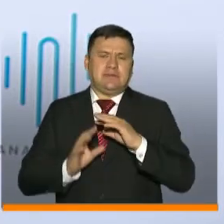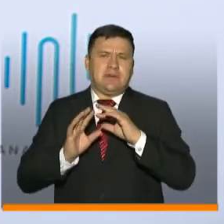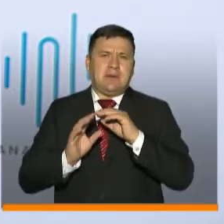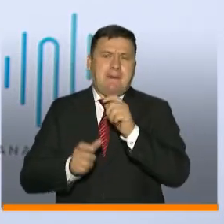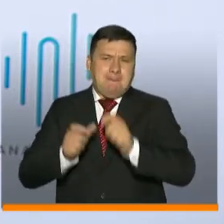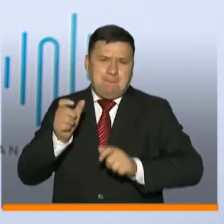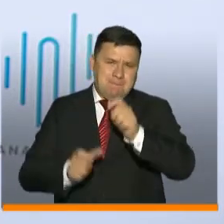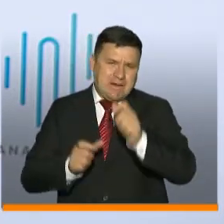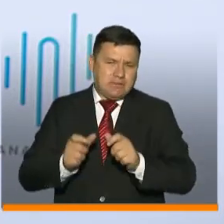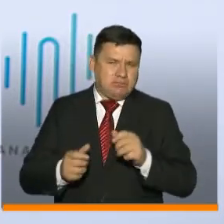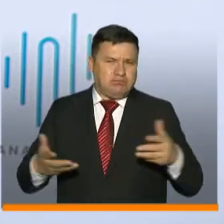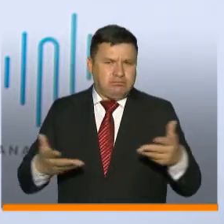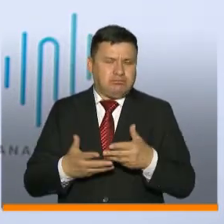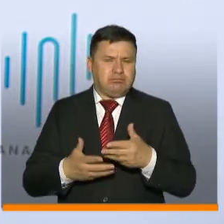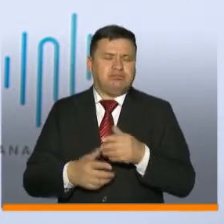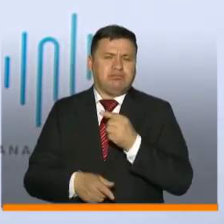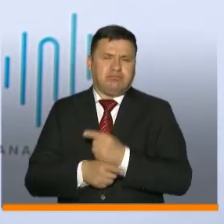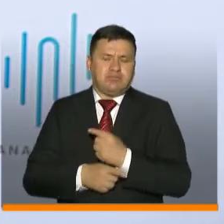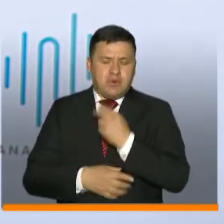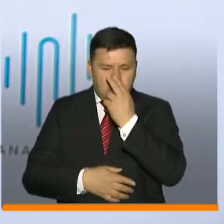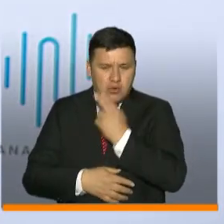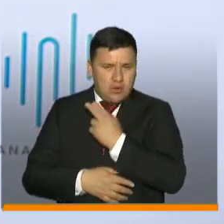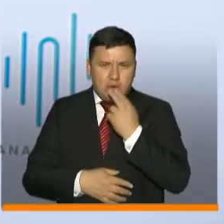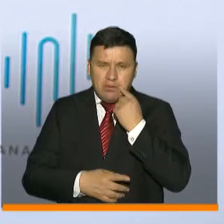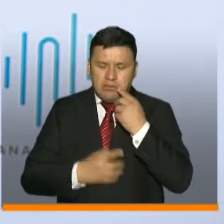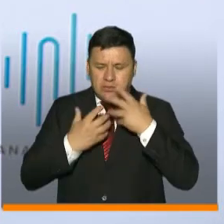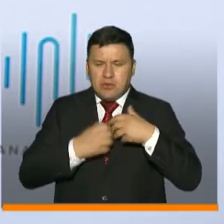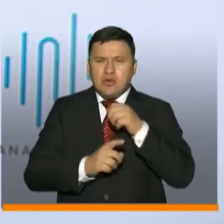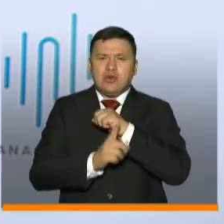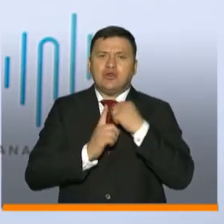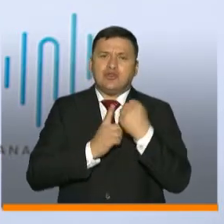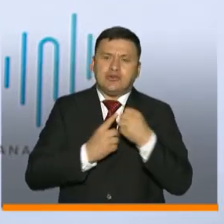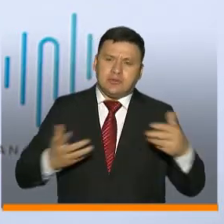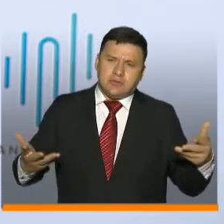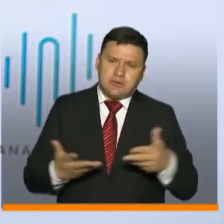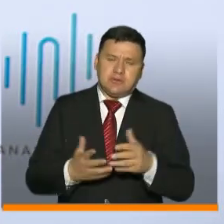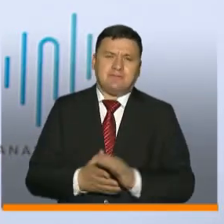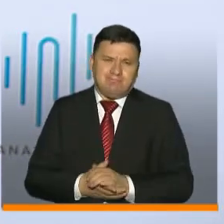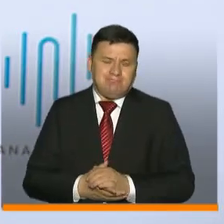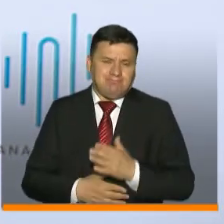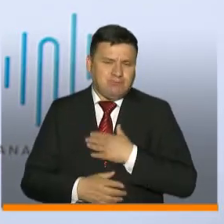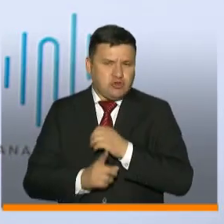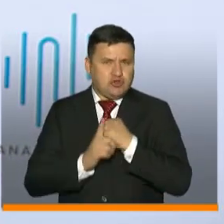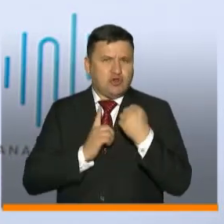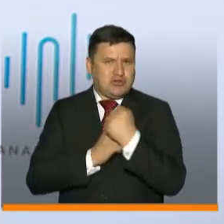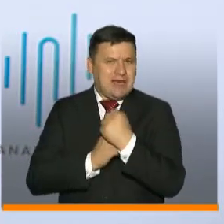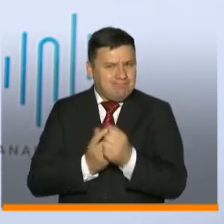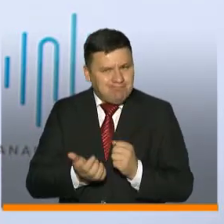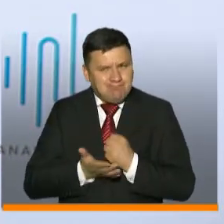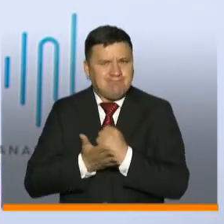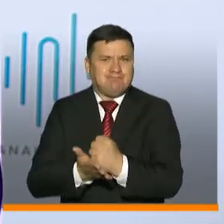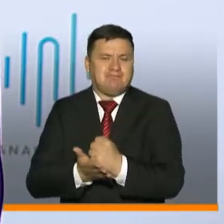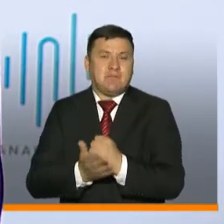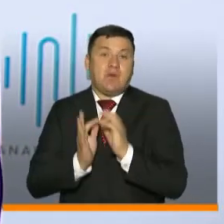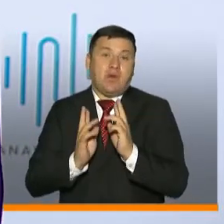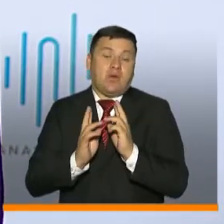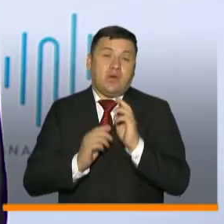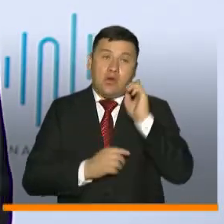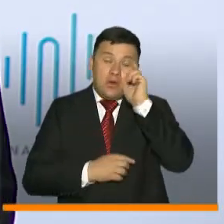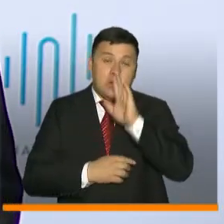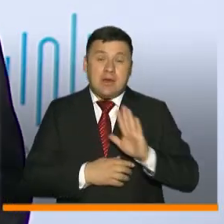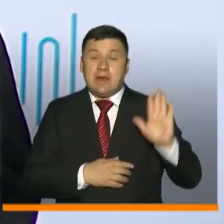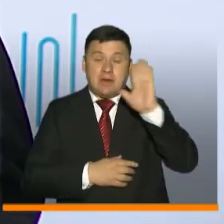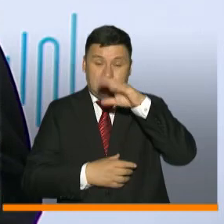personas que efectivamente cumplimos una función social en la sociedad y donde esperamos, de la mano con el